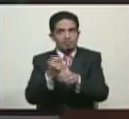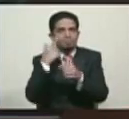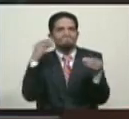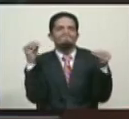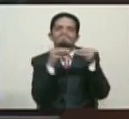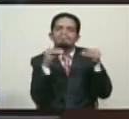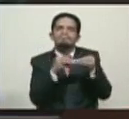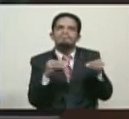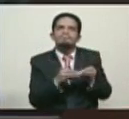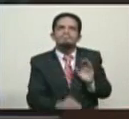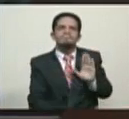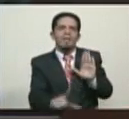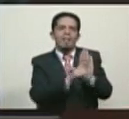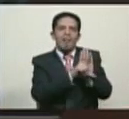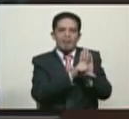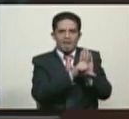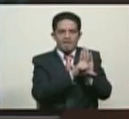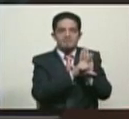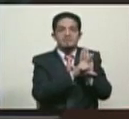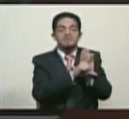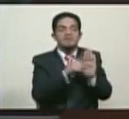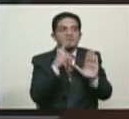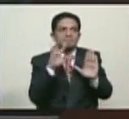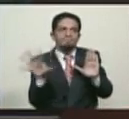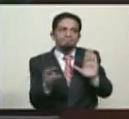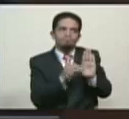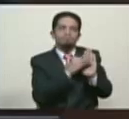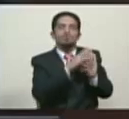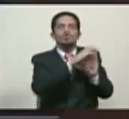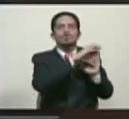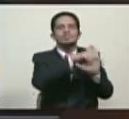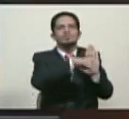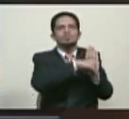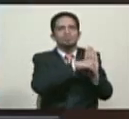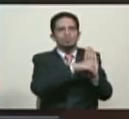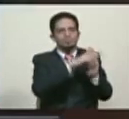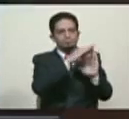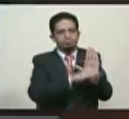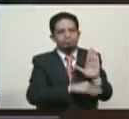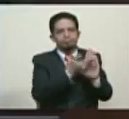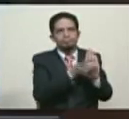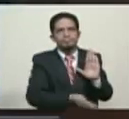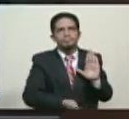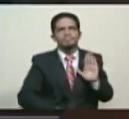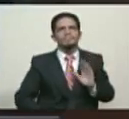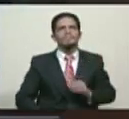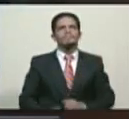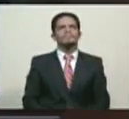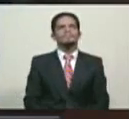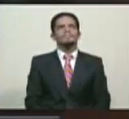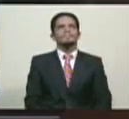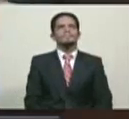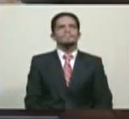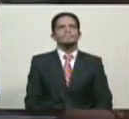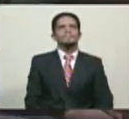requisitos constitucionales y legales contenidos en nuestro ordenamiento jurídico.